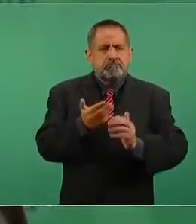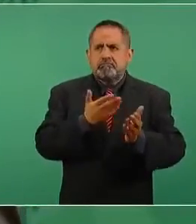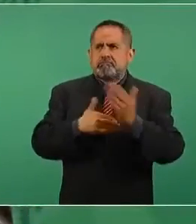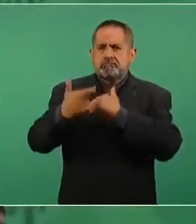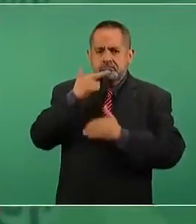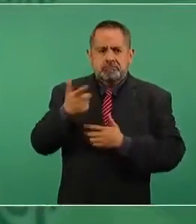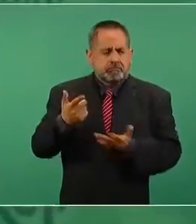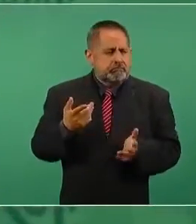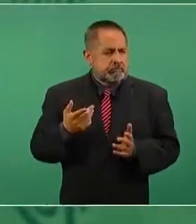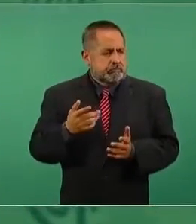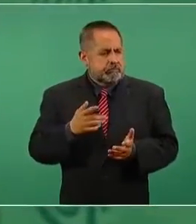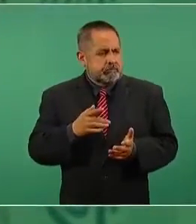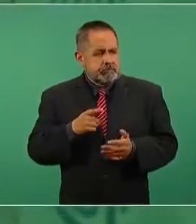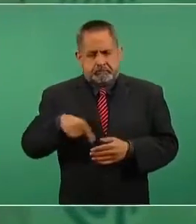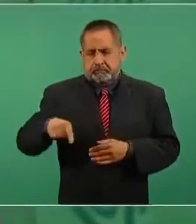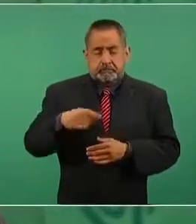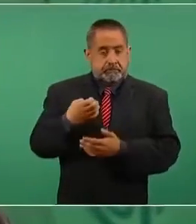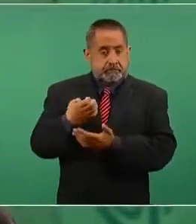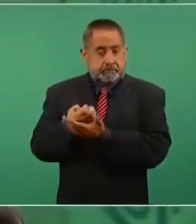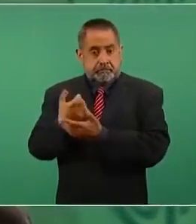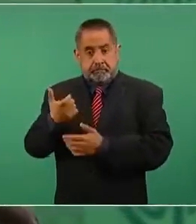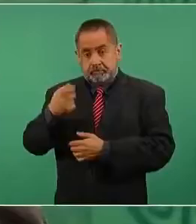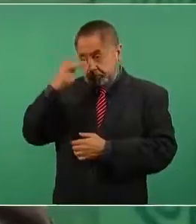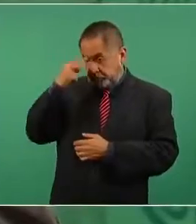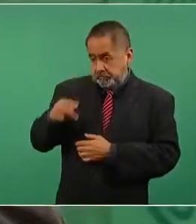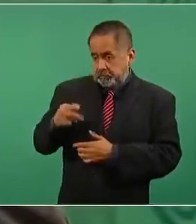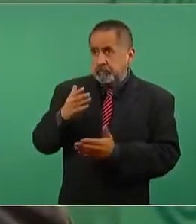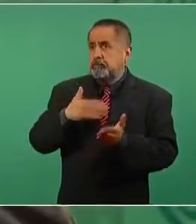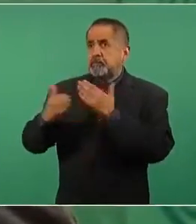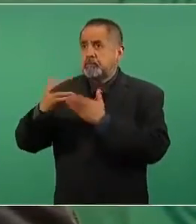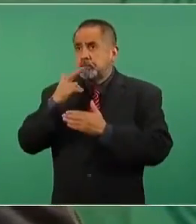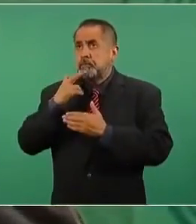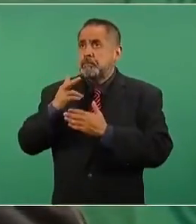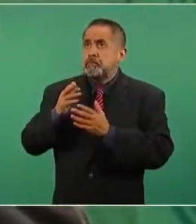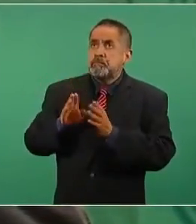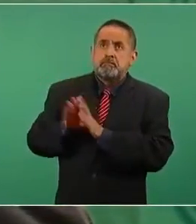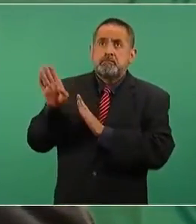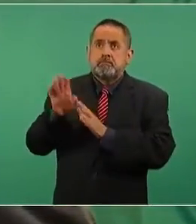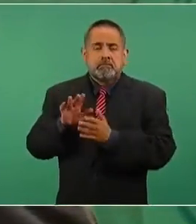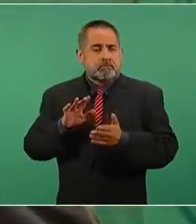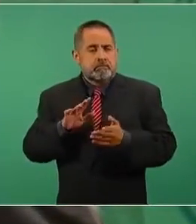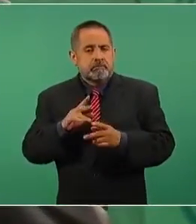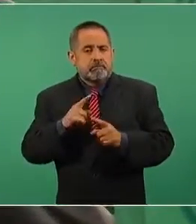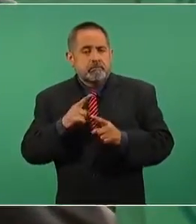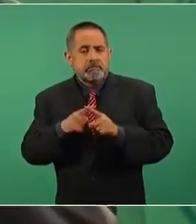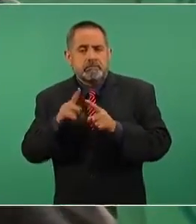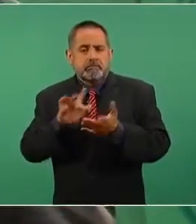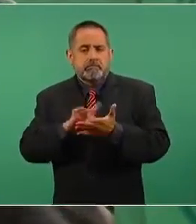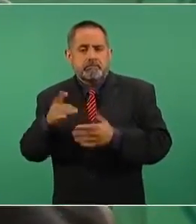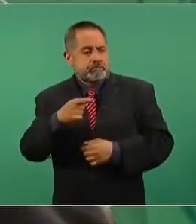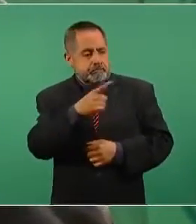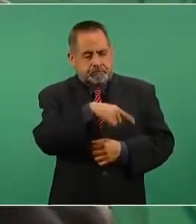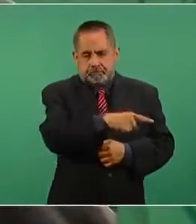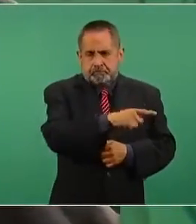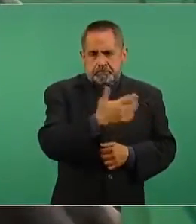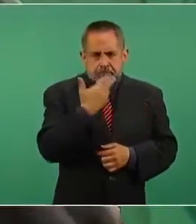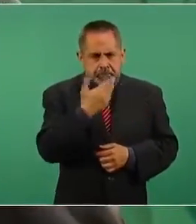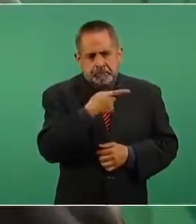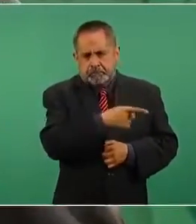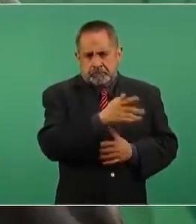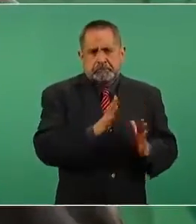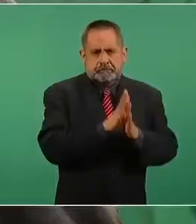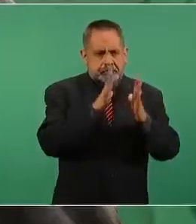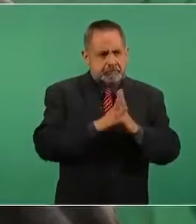mejorar la economía del país, no habría progreso sin la participación de